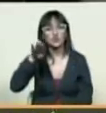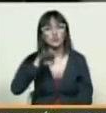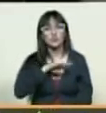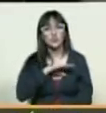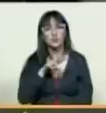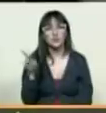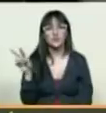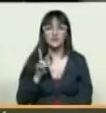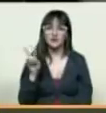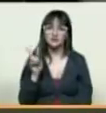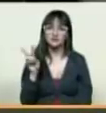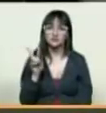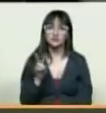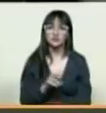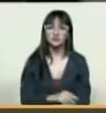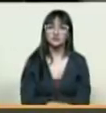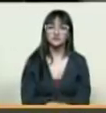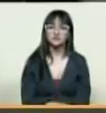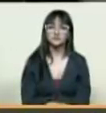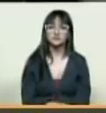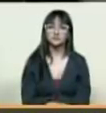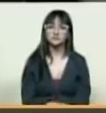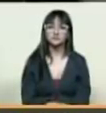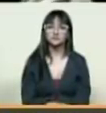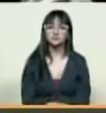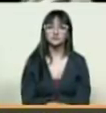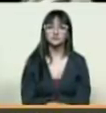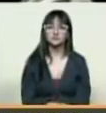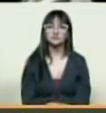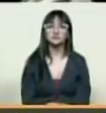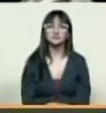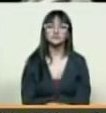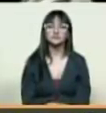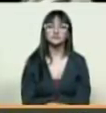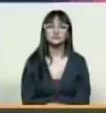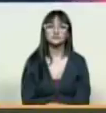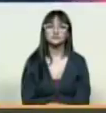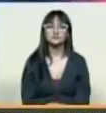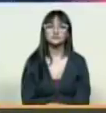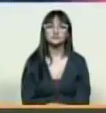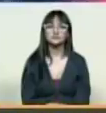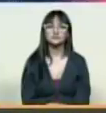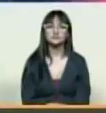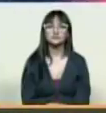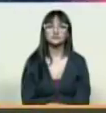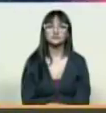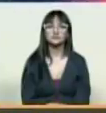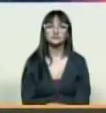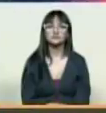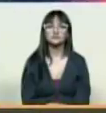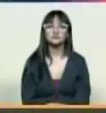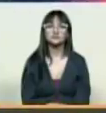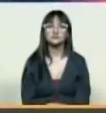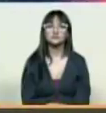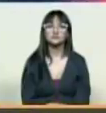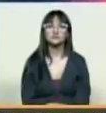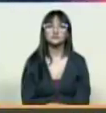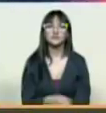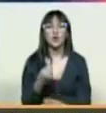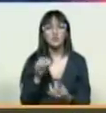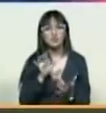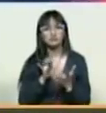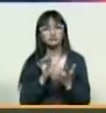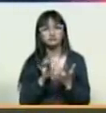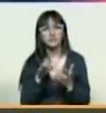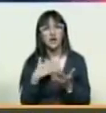debe tomar la patria venezolana. Ok, ministro. Y de parte de los medios, ¿cómo ha sido la receptividad hasta